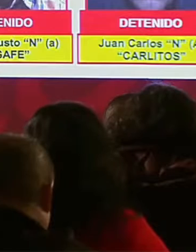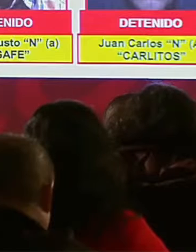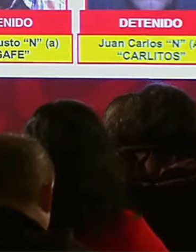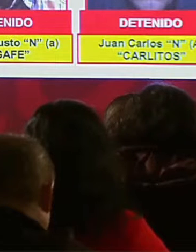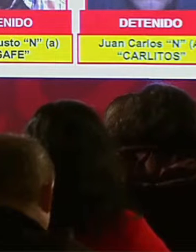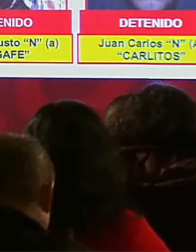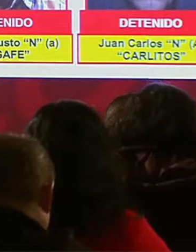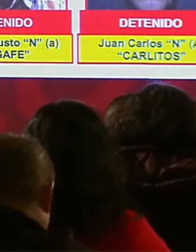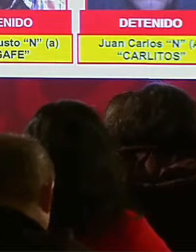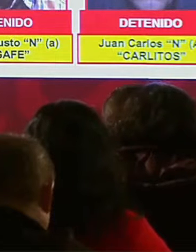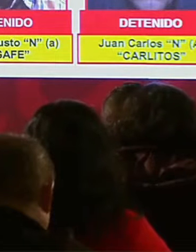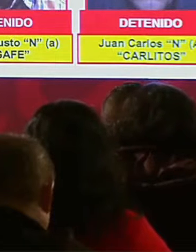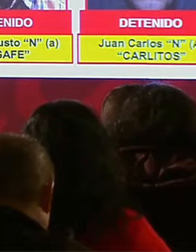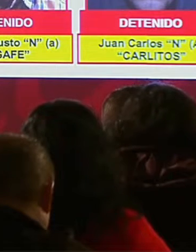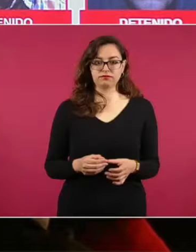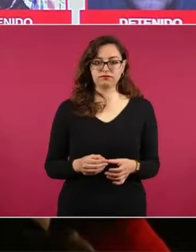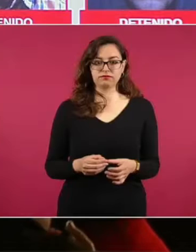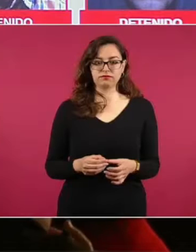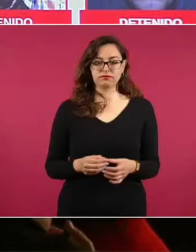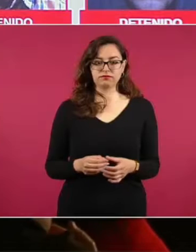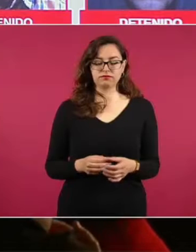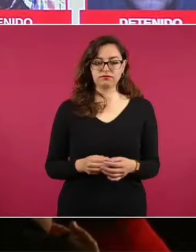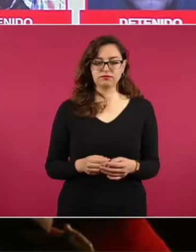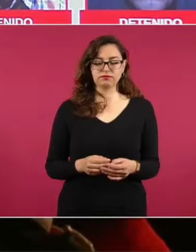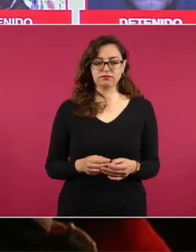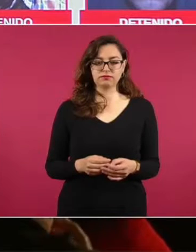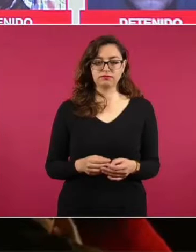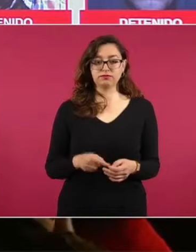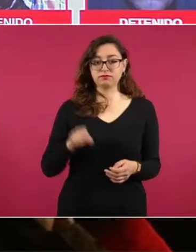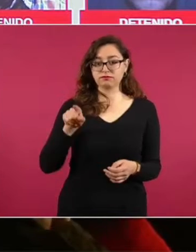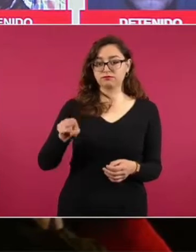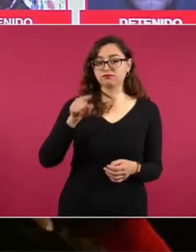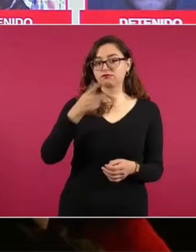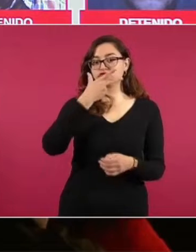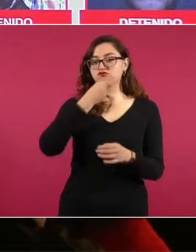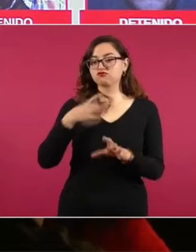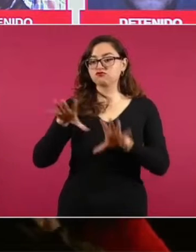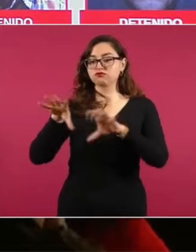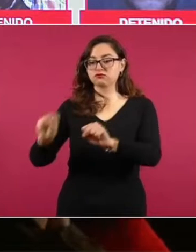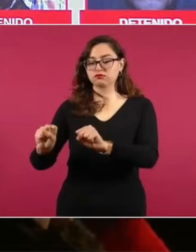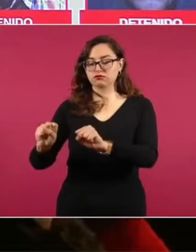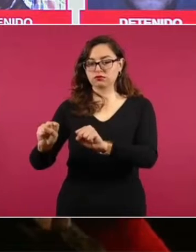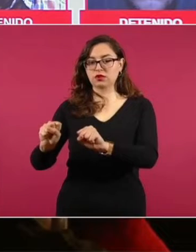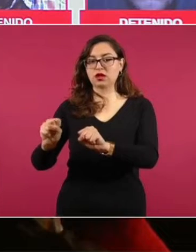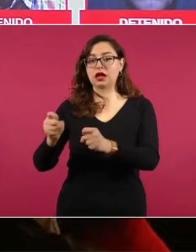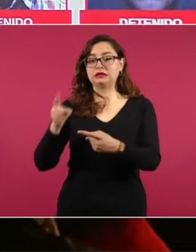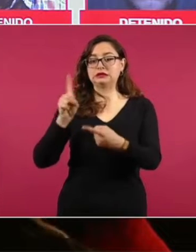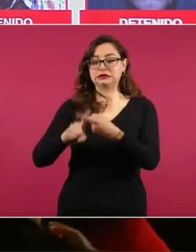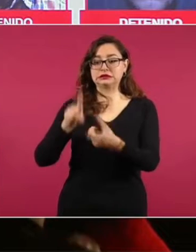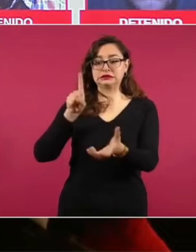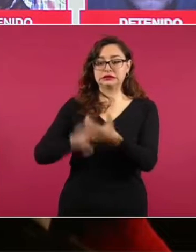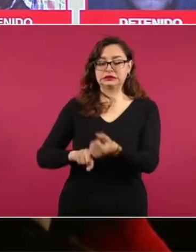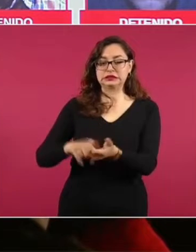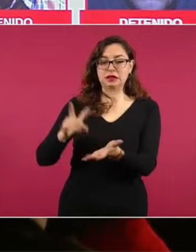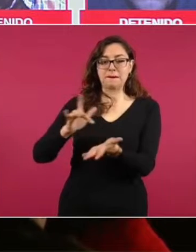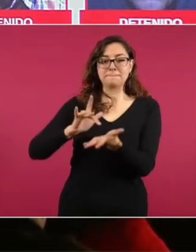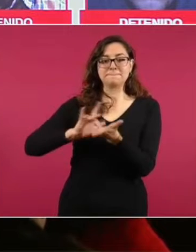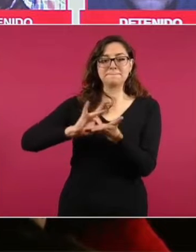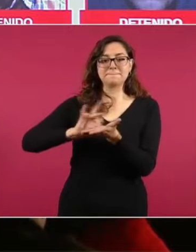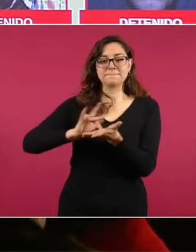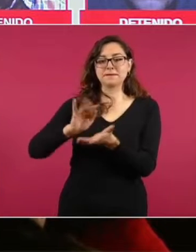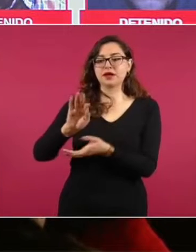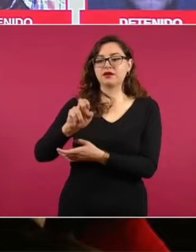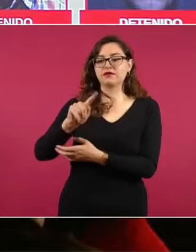delincuencia organizada de la FGR. Se le aseguraron 1,000 pastillas de fentanilo, armas largas, cortas,